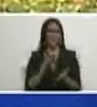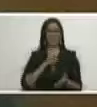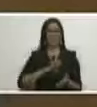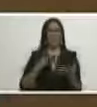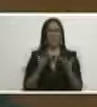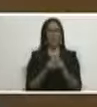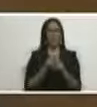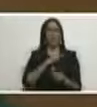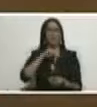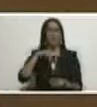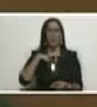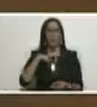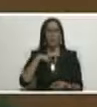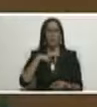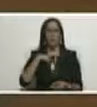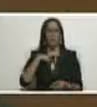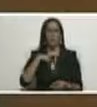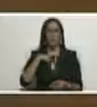nosotros.